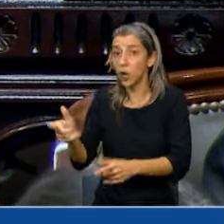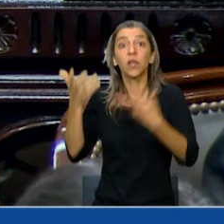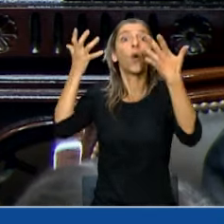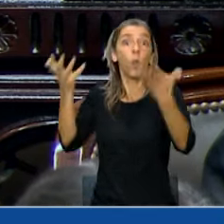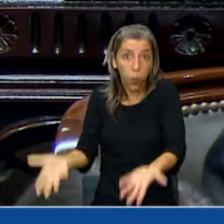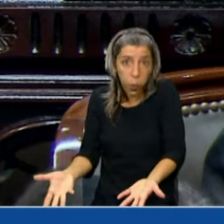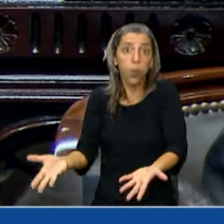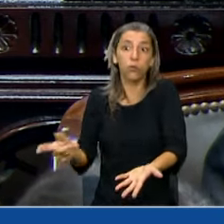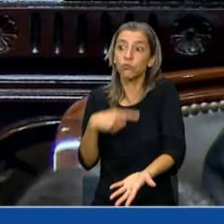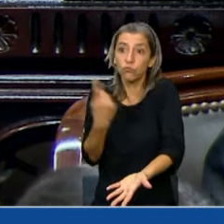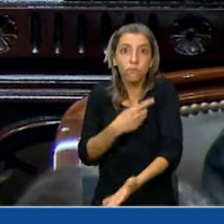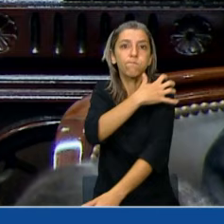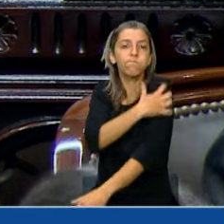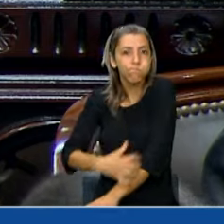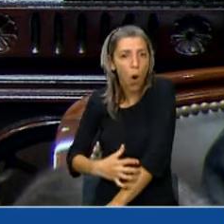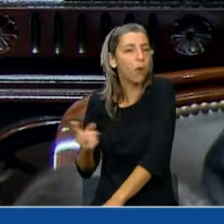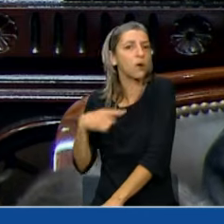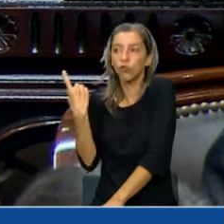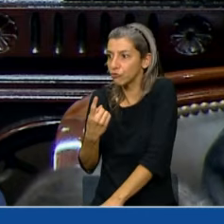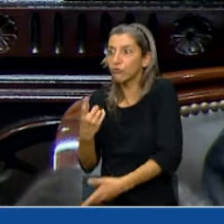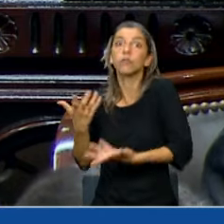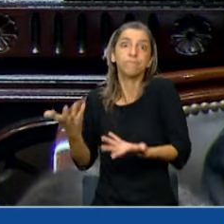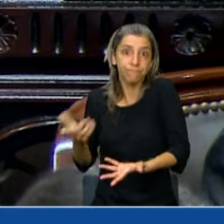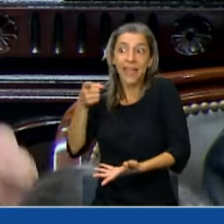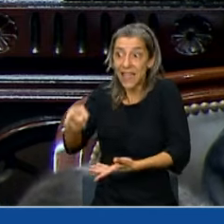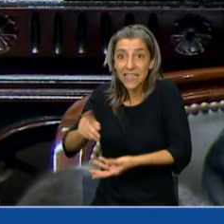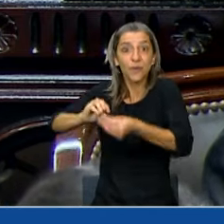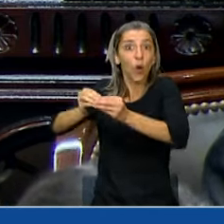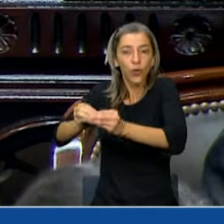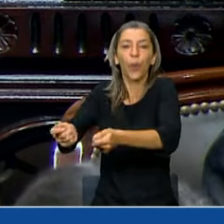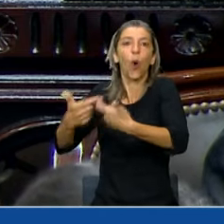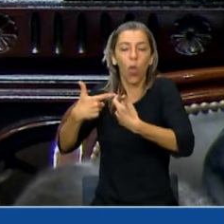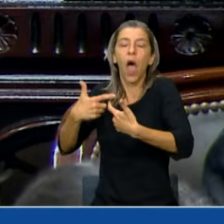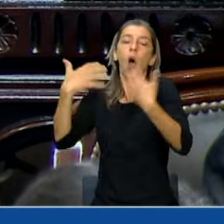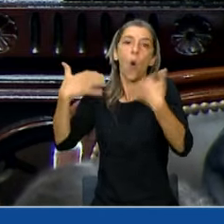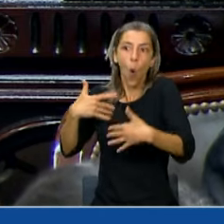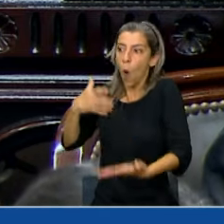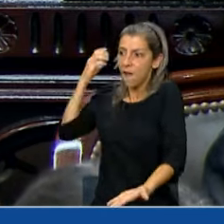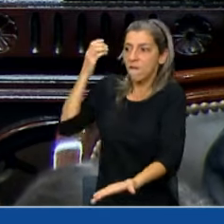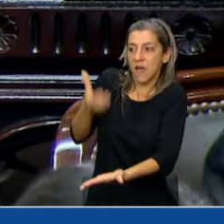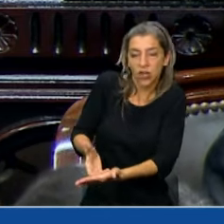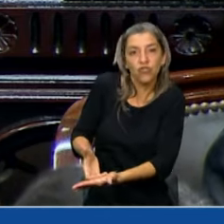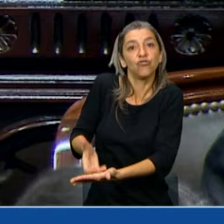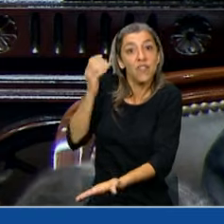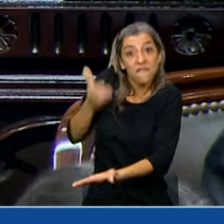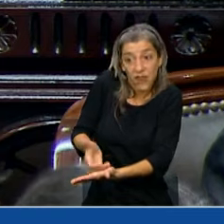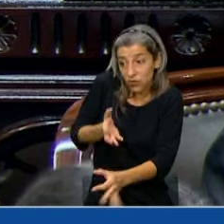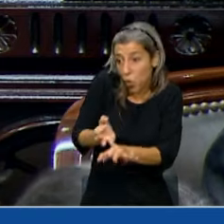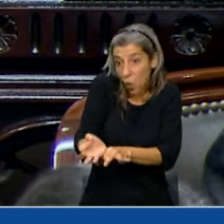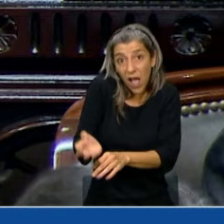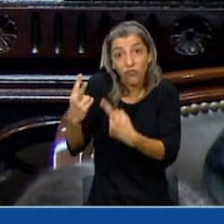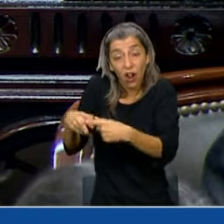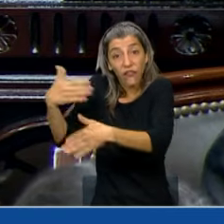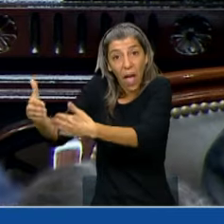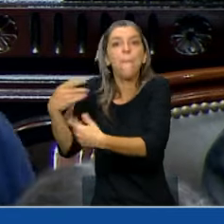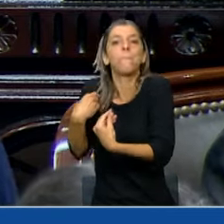pobres no podemos dejar de invertir en lo que nos va a sacar de la pobreza acá muchos argumentan